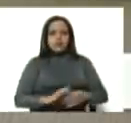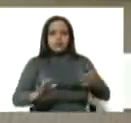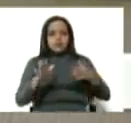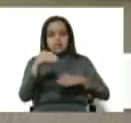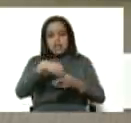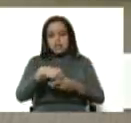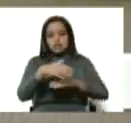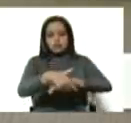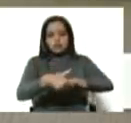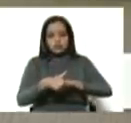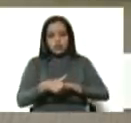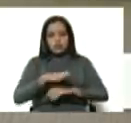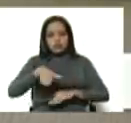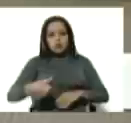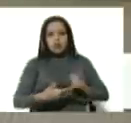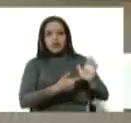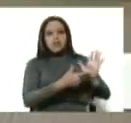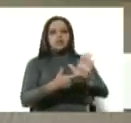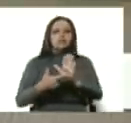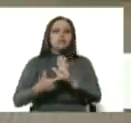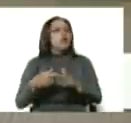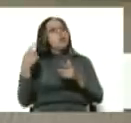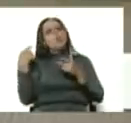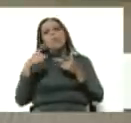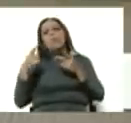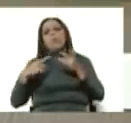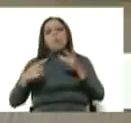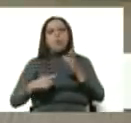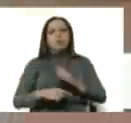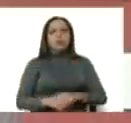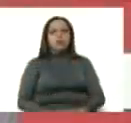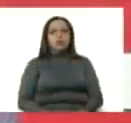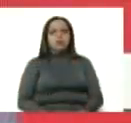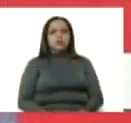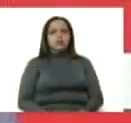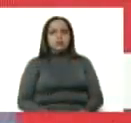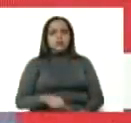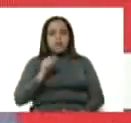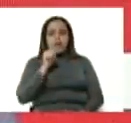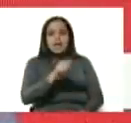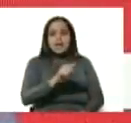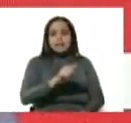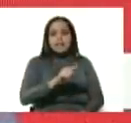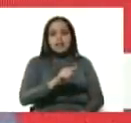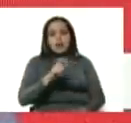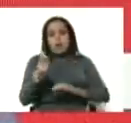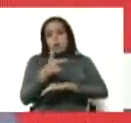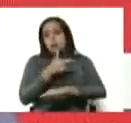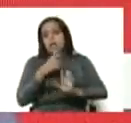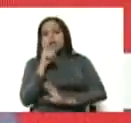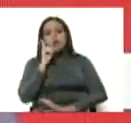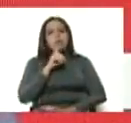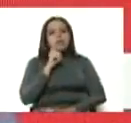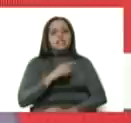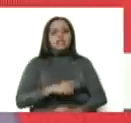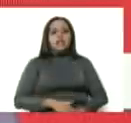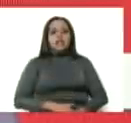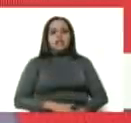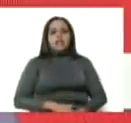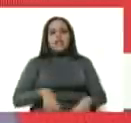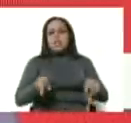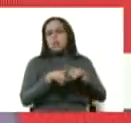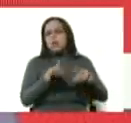Unido para demostrar, entre muchas otras cosas, que este gobierno, supuesto gobierno, es